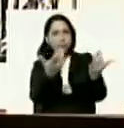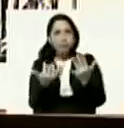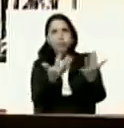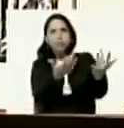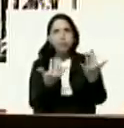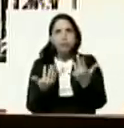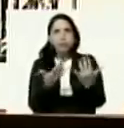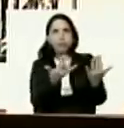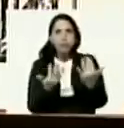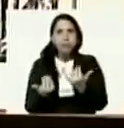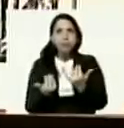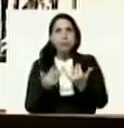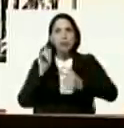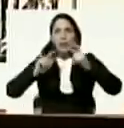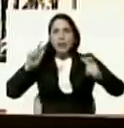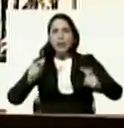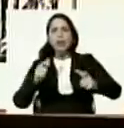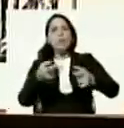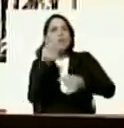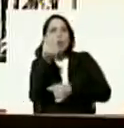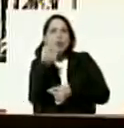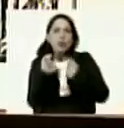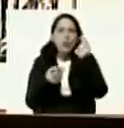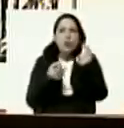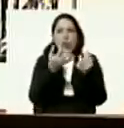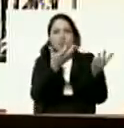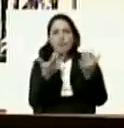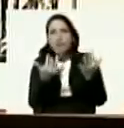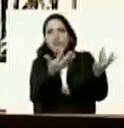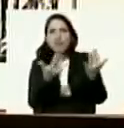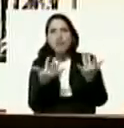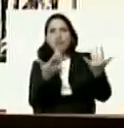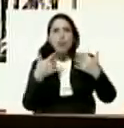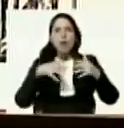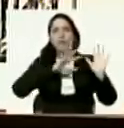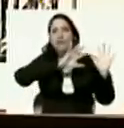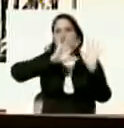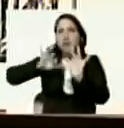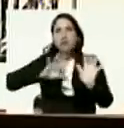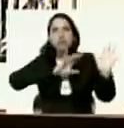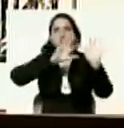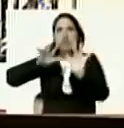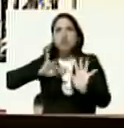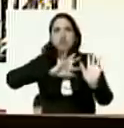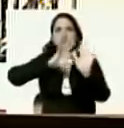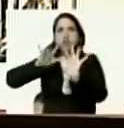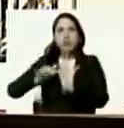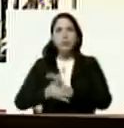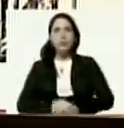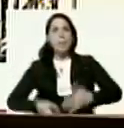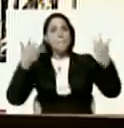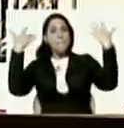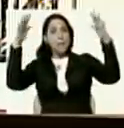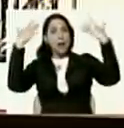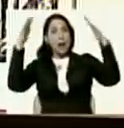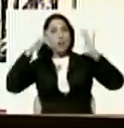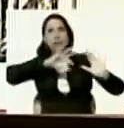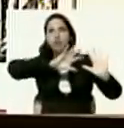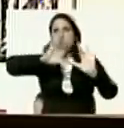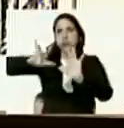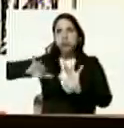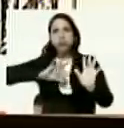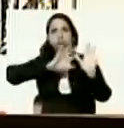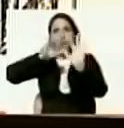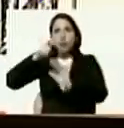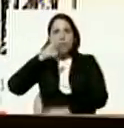para allá, por favor. Un poquito para allá. Vamos entrando, pues, la marcha. Vamos entrando, vamos entrando. Un aplauso a los marchistas,